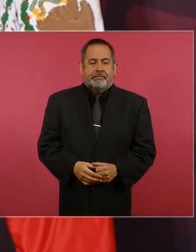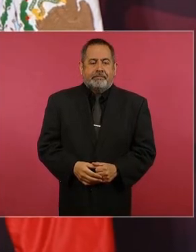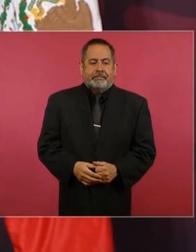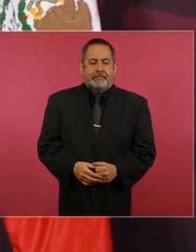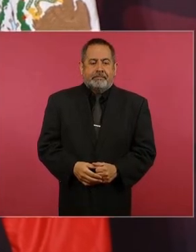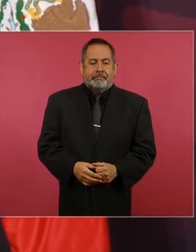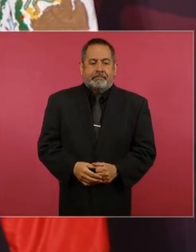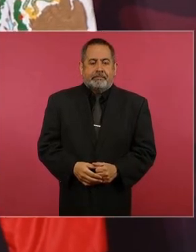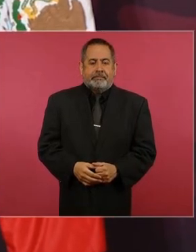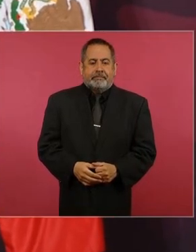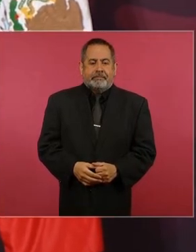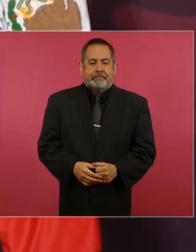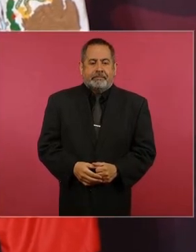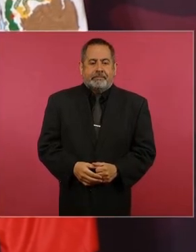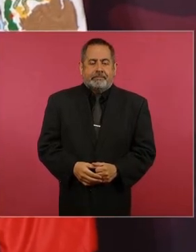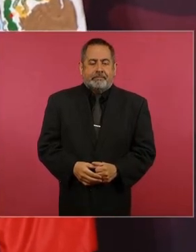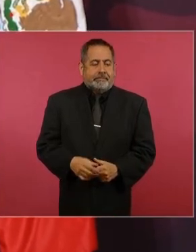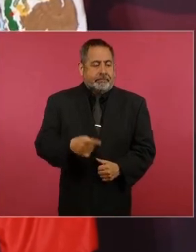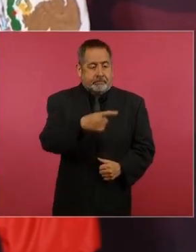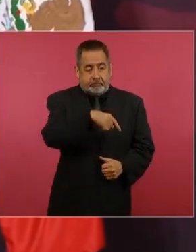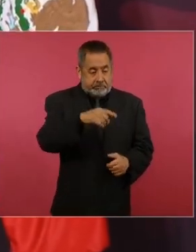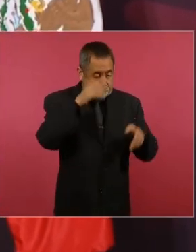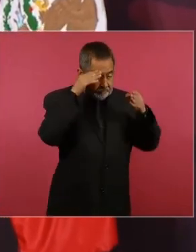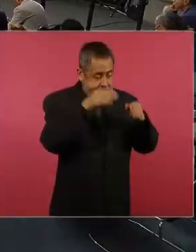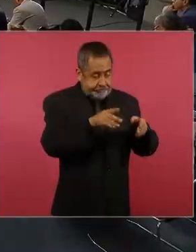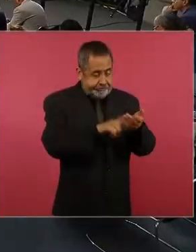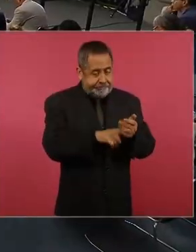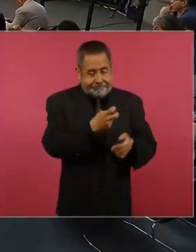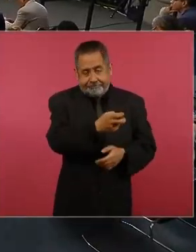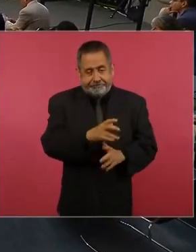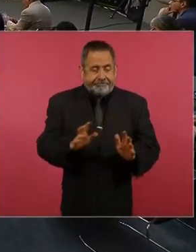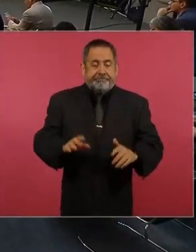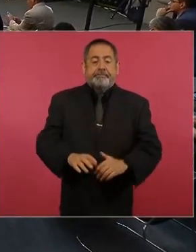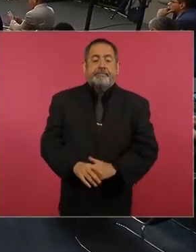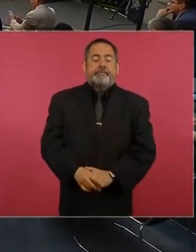Y están muy dedicados a eso.